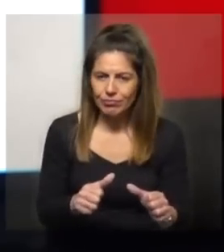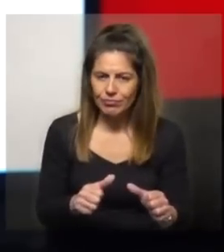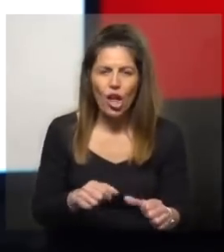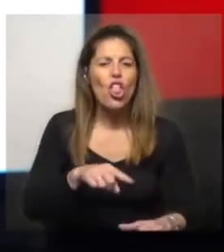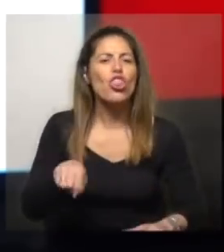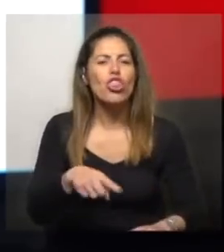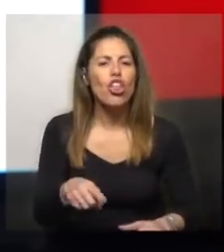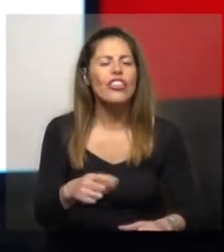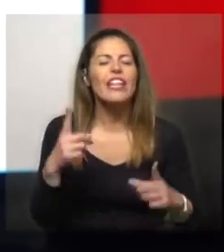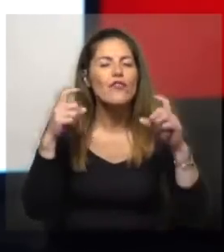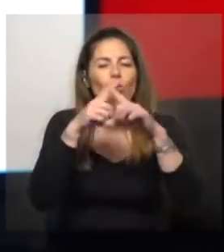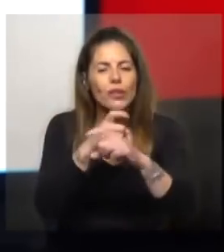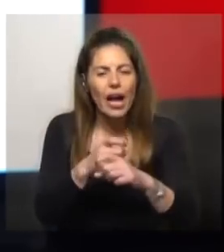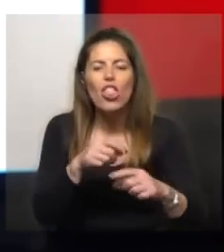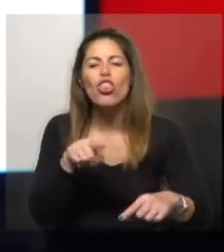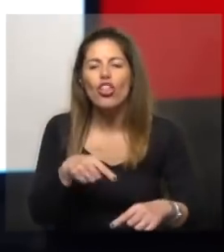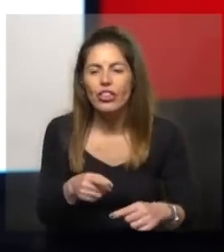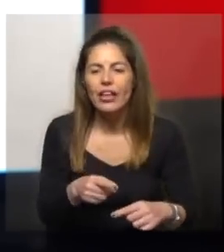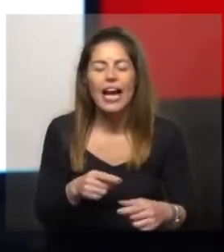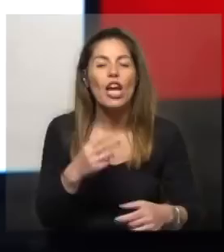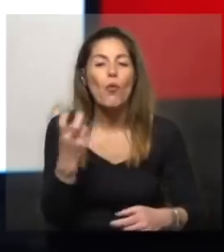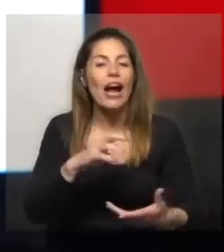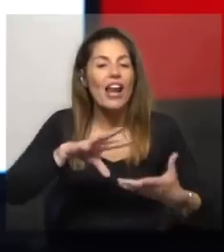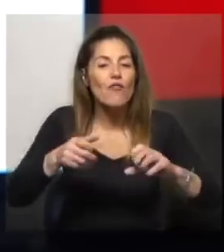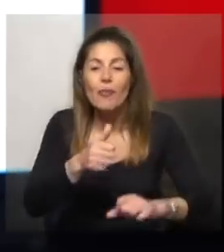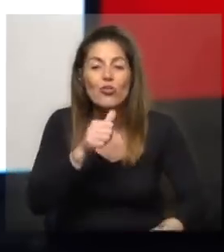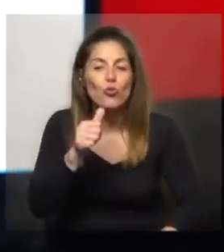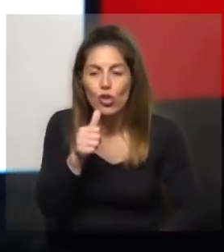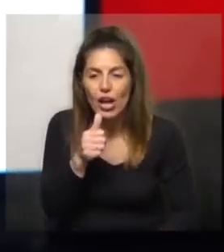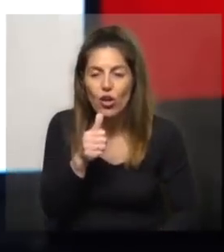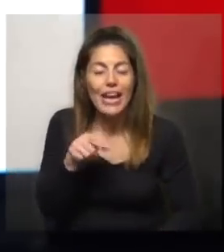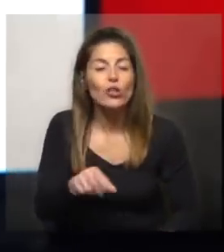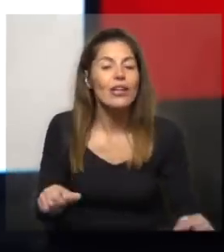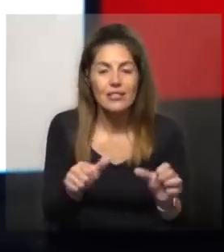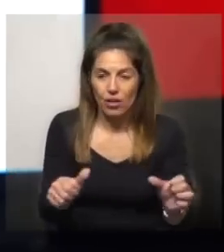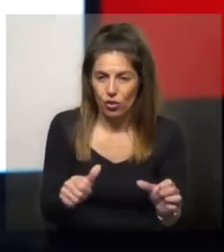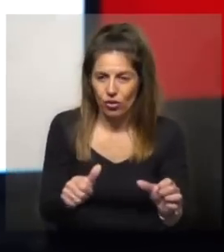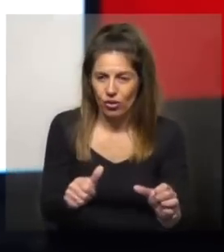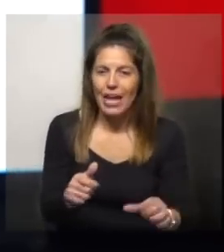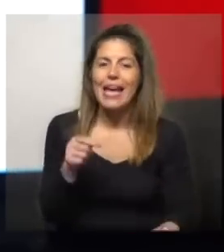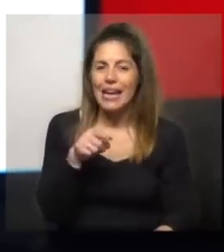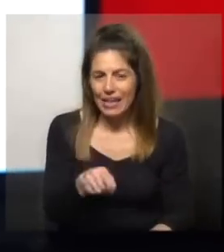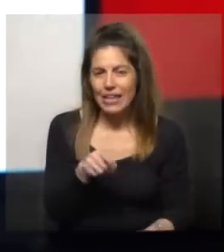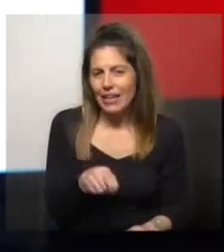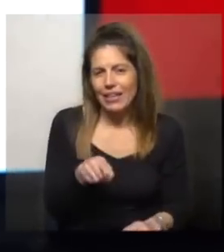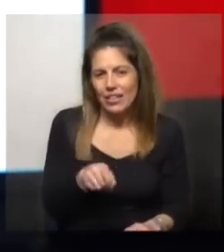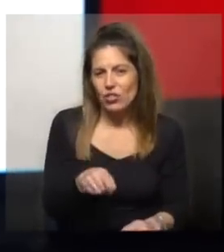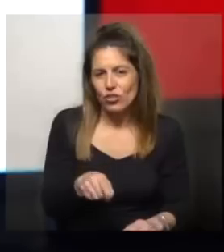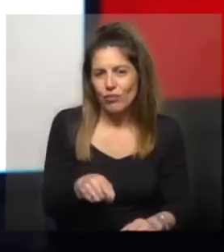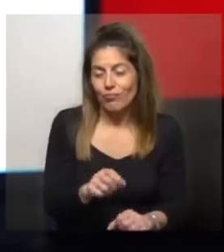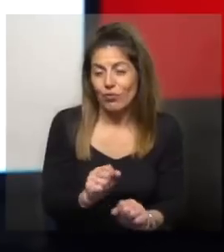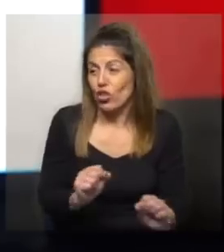el Dónde está la dificultad hay que diseñar una manera en que la dificultad se resuelva Por qué hay que hacerlo y en eso era imparable